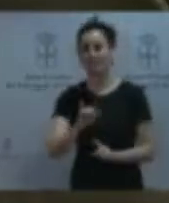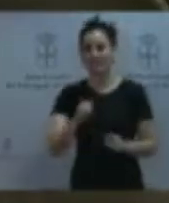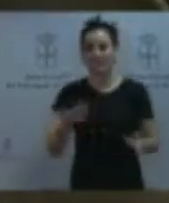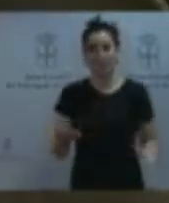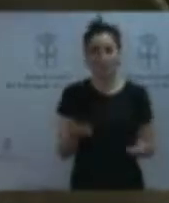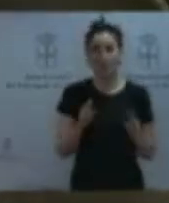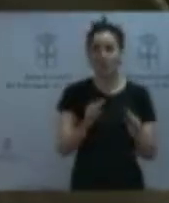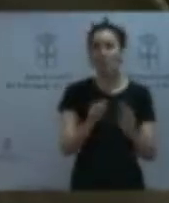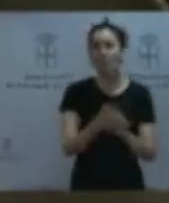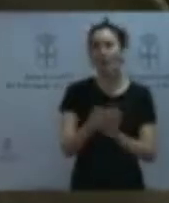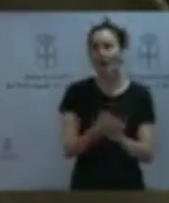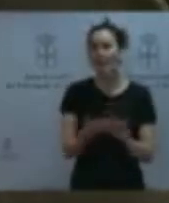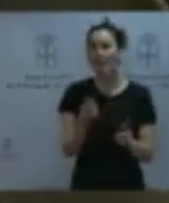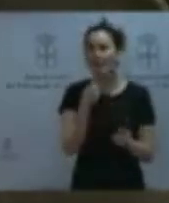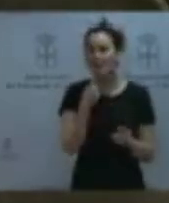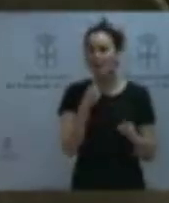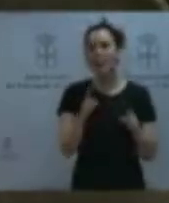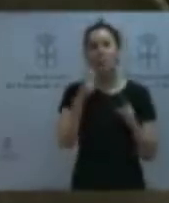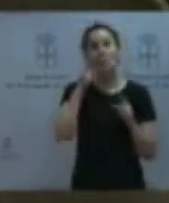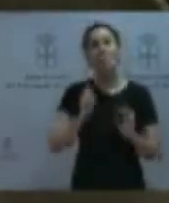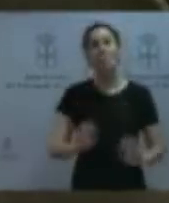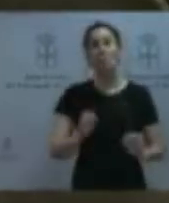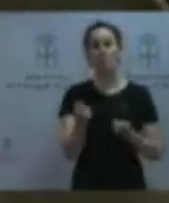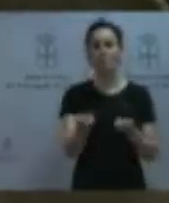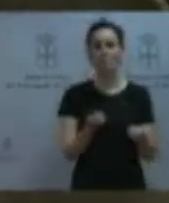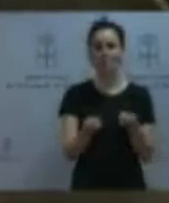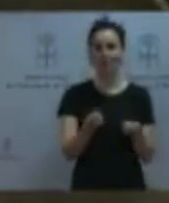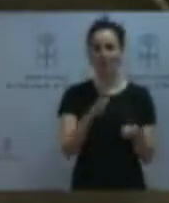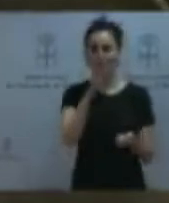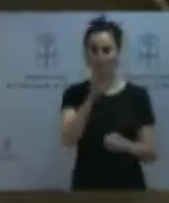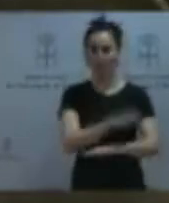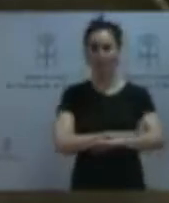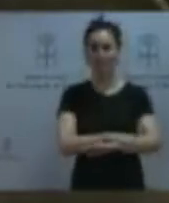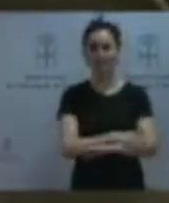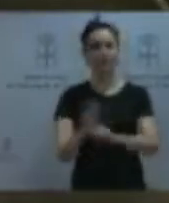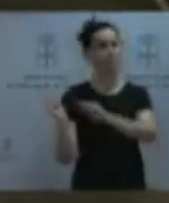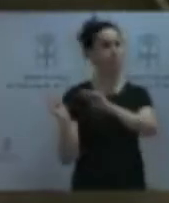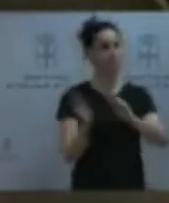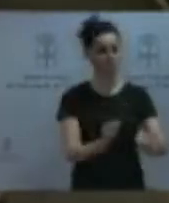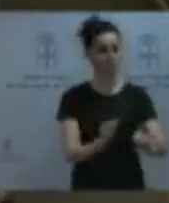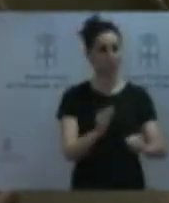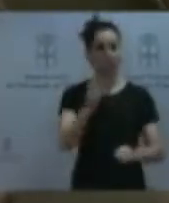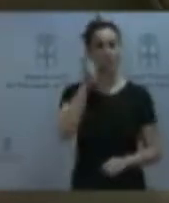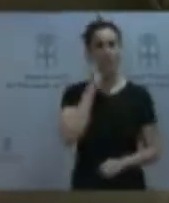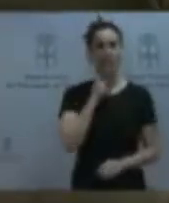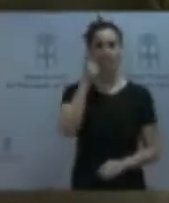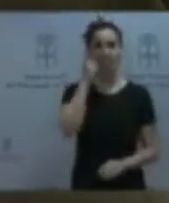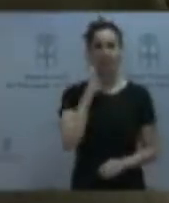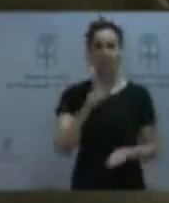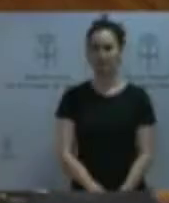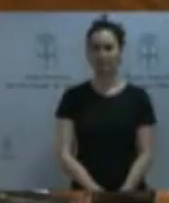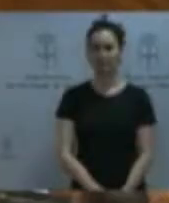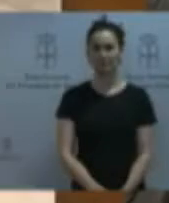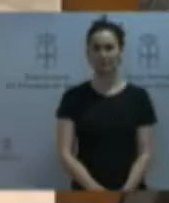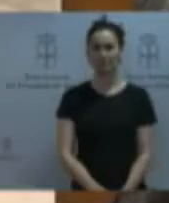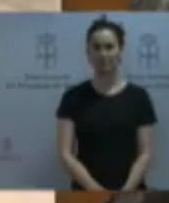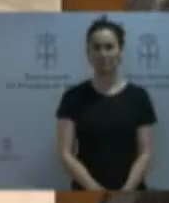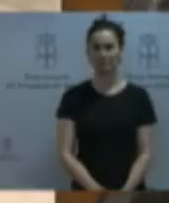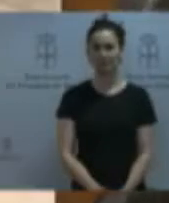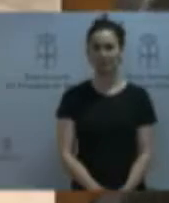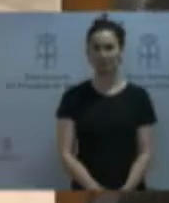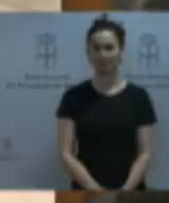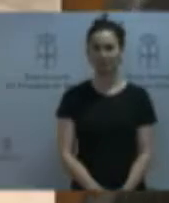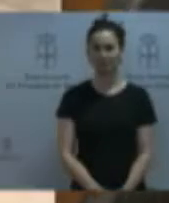de una Administración, la suya, acostumbrada a la patrimonialización de los fondos públicos. Gracias.